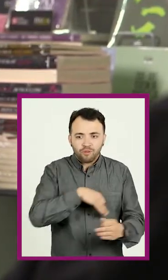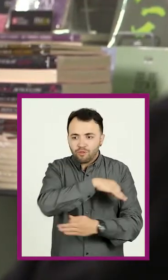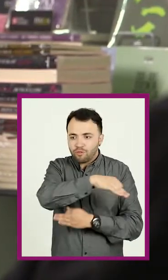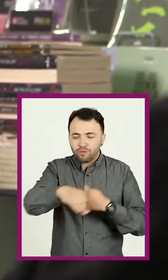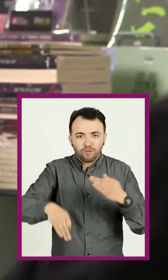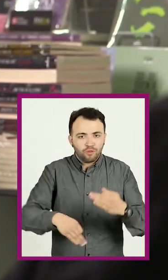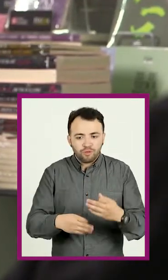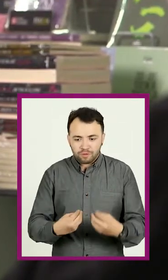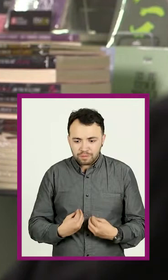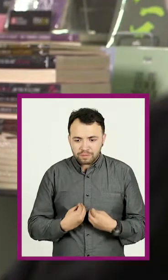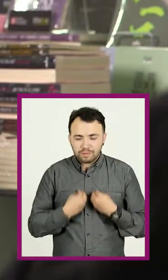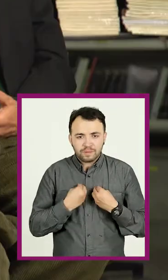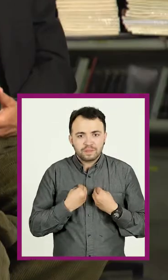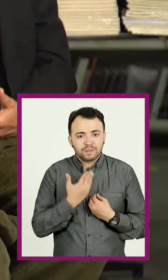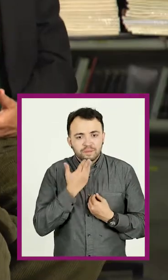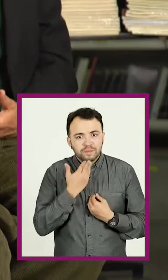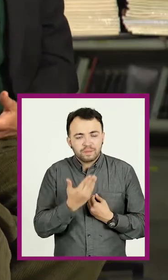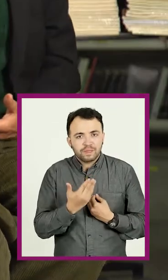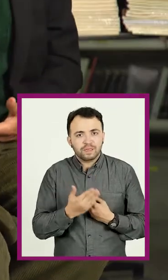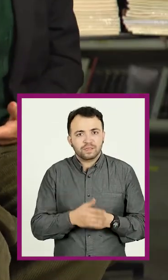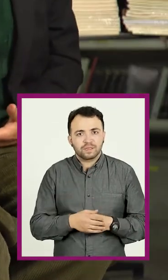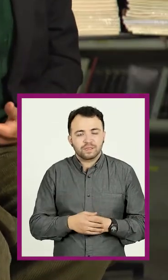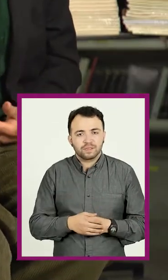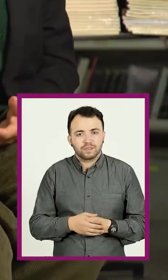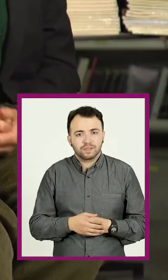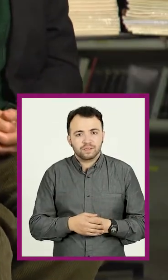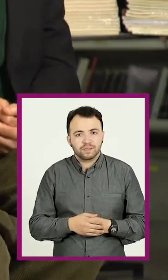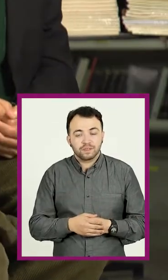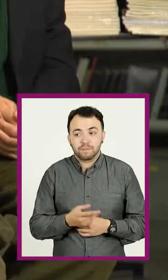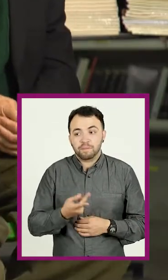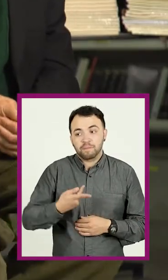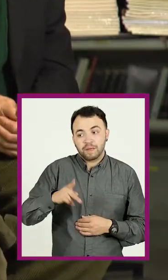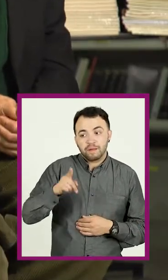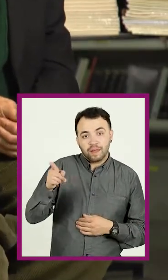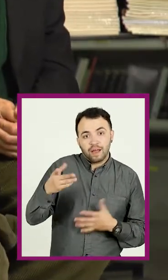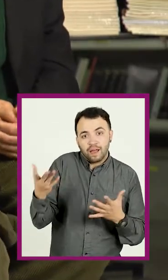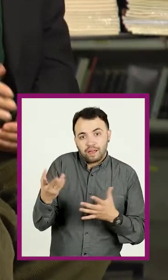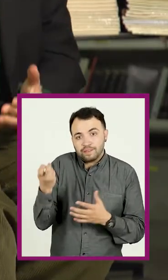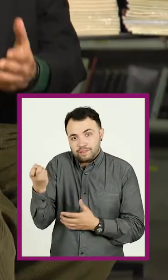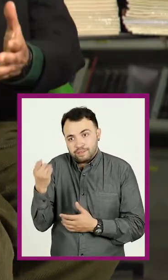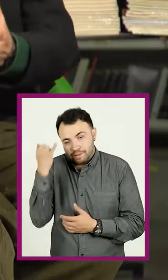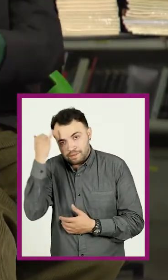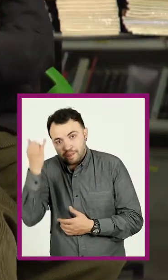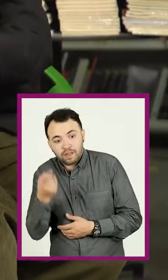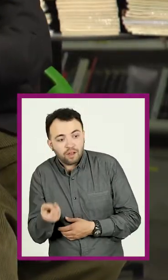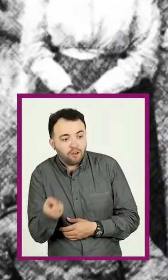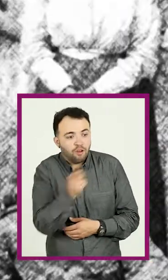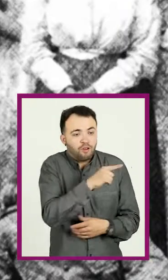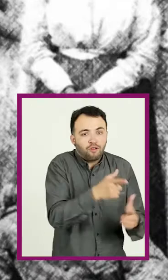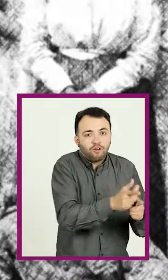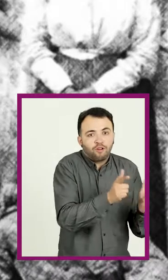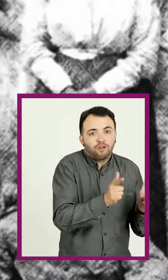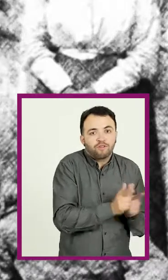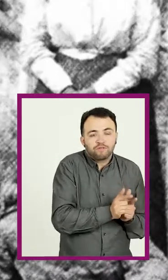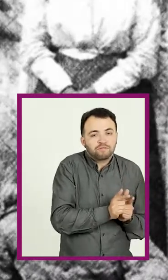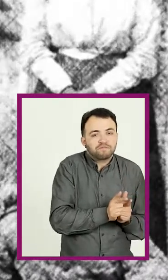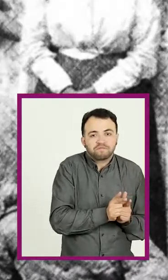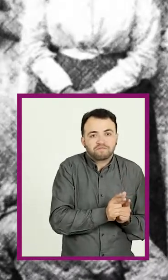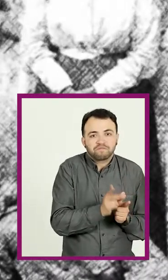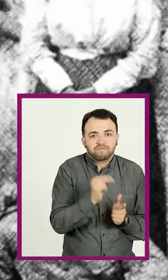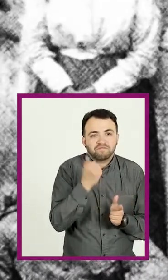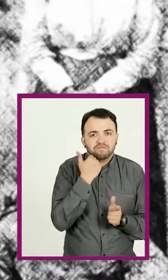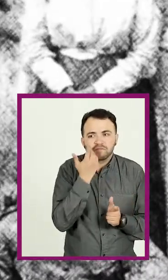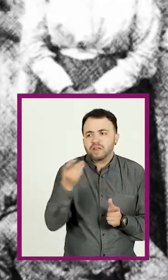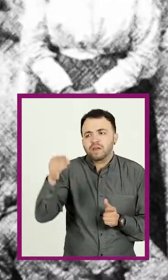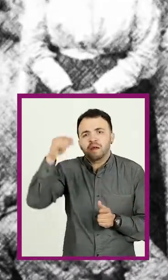todos puedan vivir con dignidad. Sí, pero mientras él hace esto, hay gente, y él piensa que puede ser aceptado ese mensaje